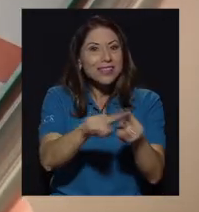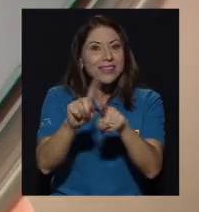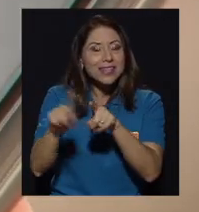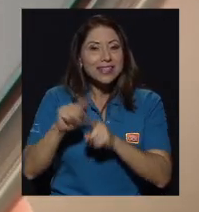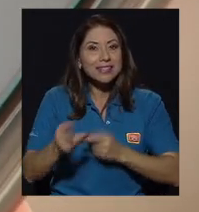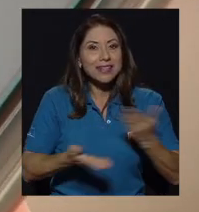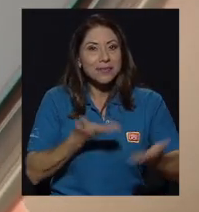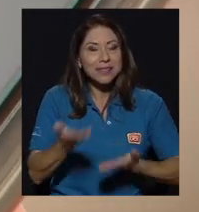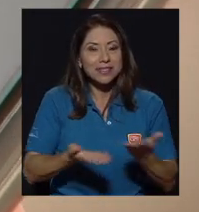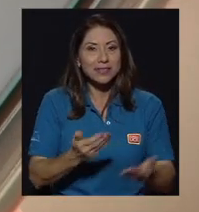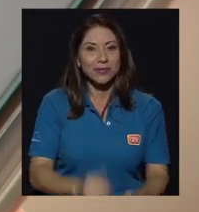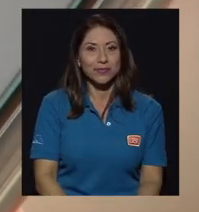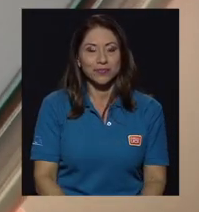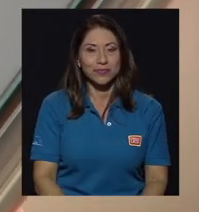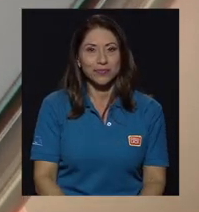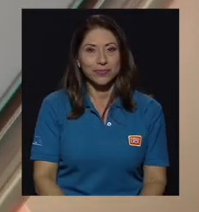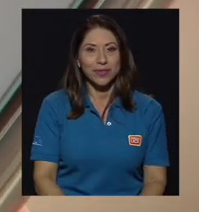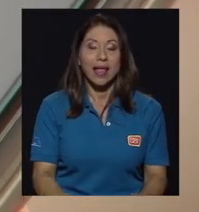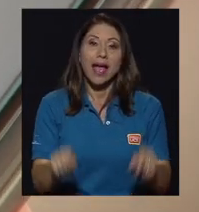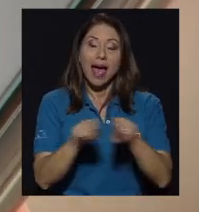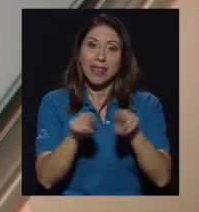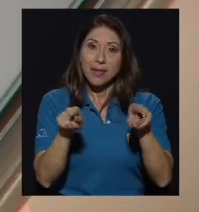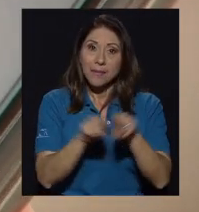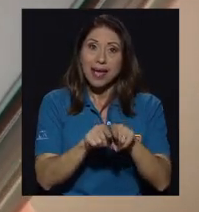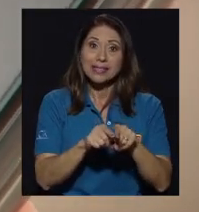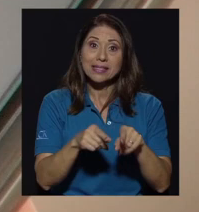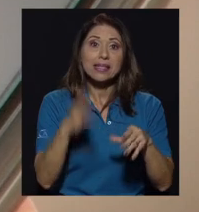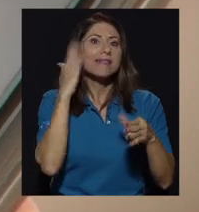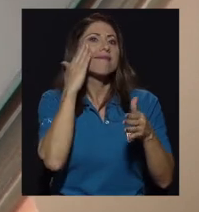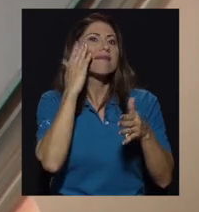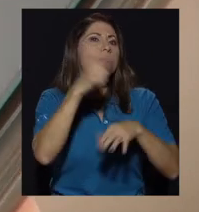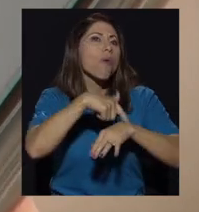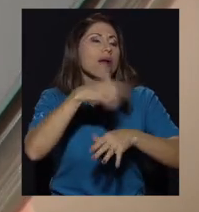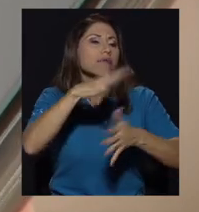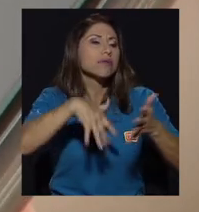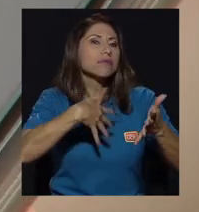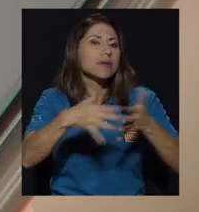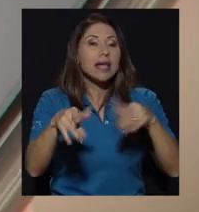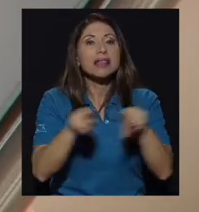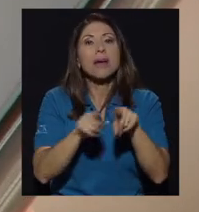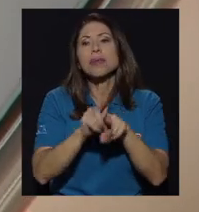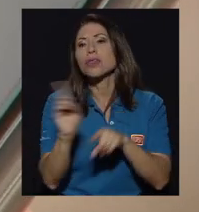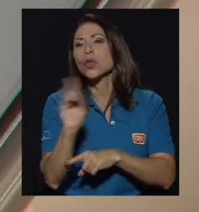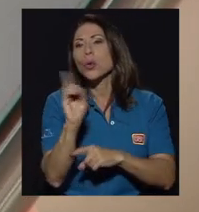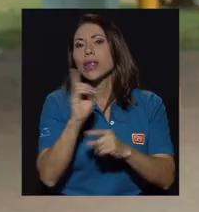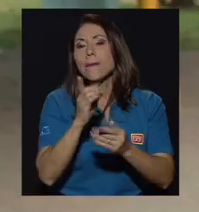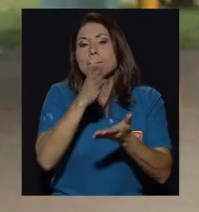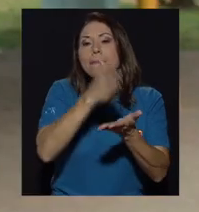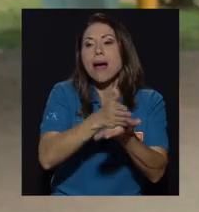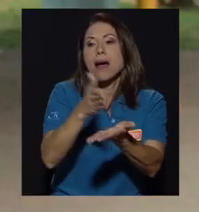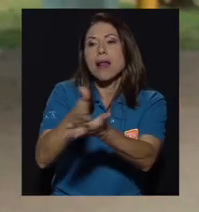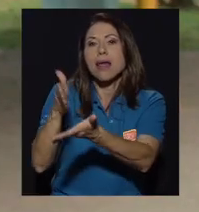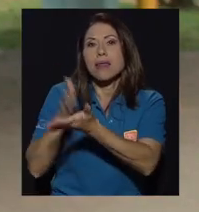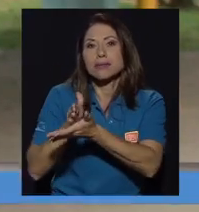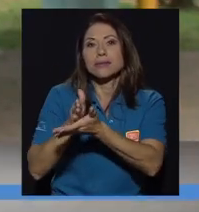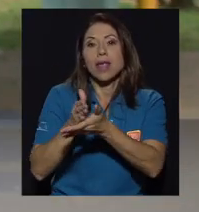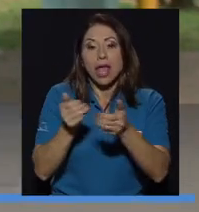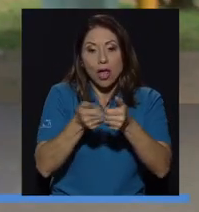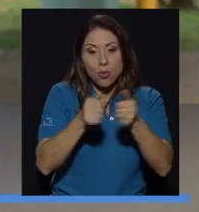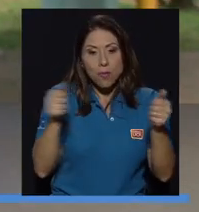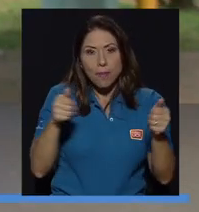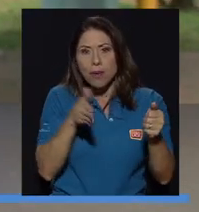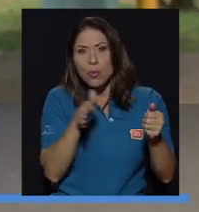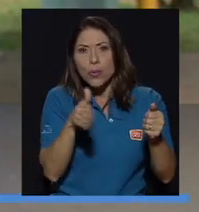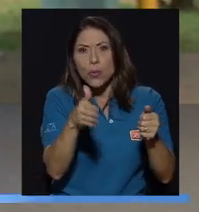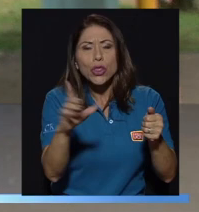usuarios diferentes servicios. Además de los horarios, también puedes consultar la ubicación de las paradas. Entonces tenemos ubicados en un mapa a